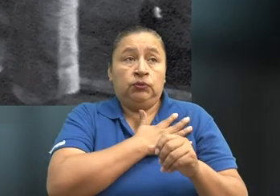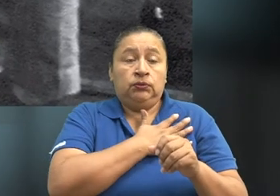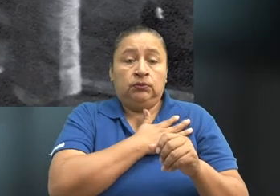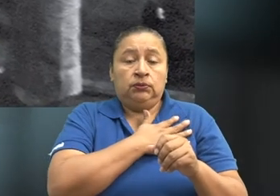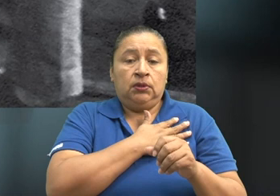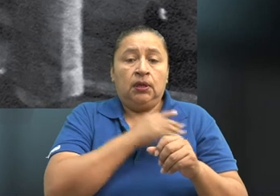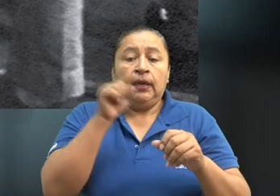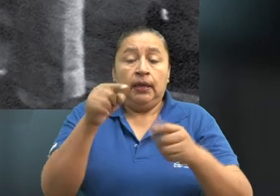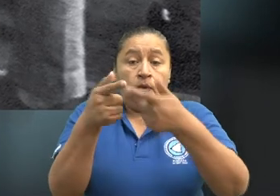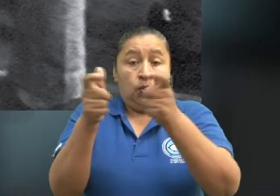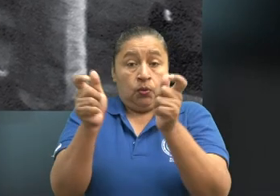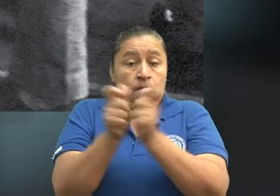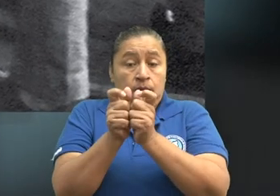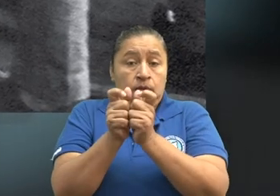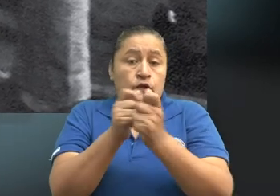los Somoza era una oligarquía,